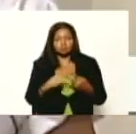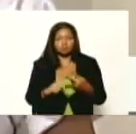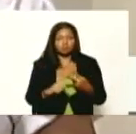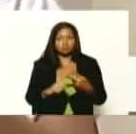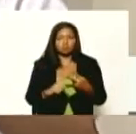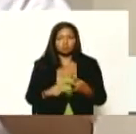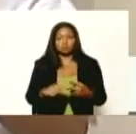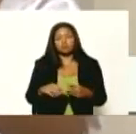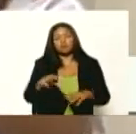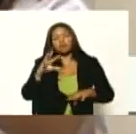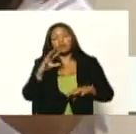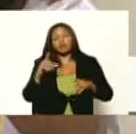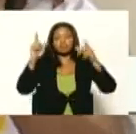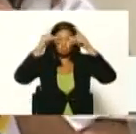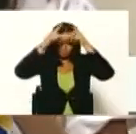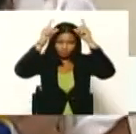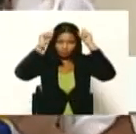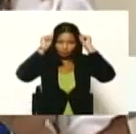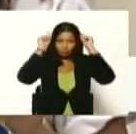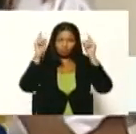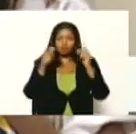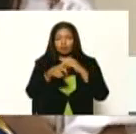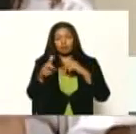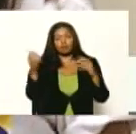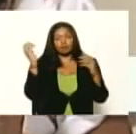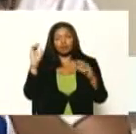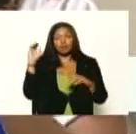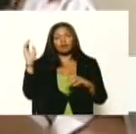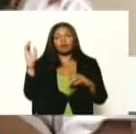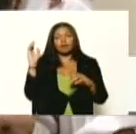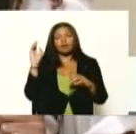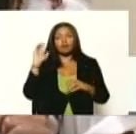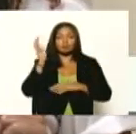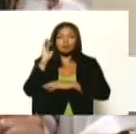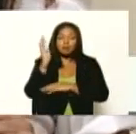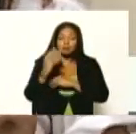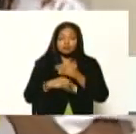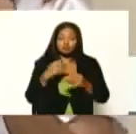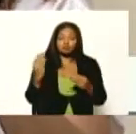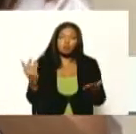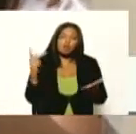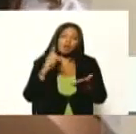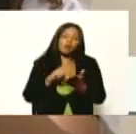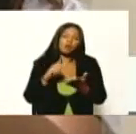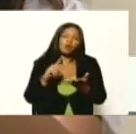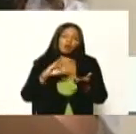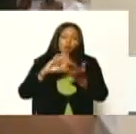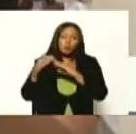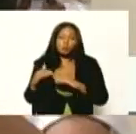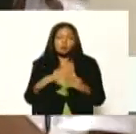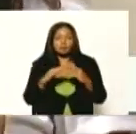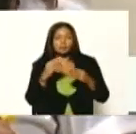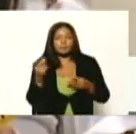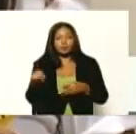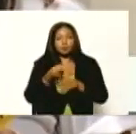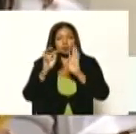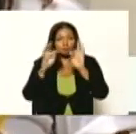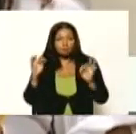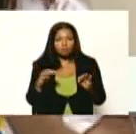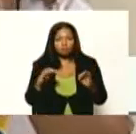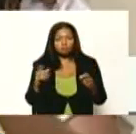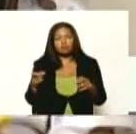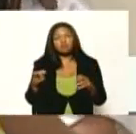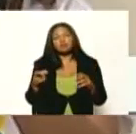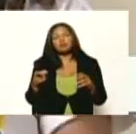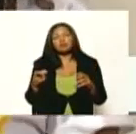tenemos enfermera. En cada asamblea también participó la comunidad para buscar los comités de